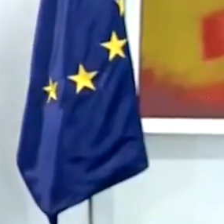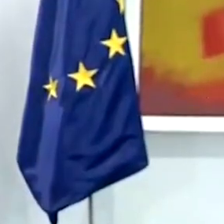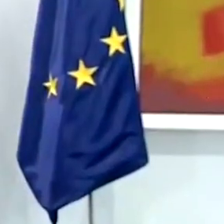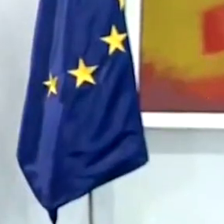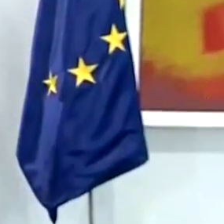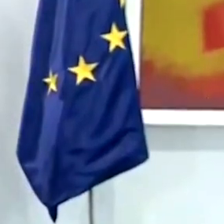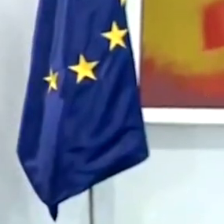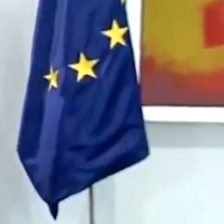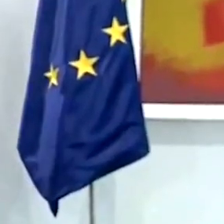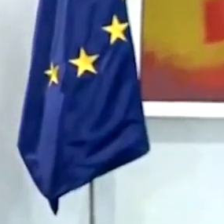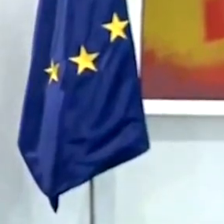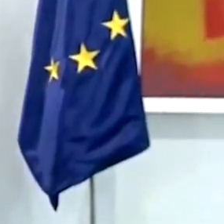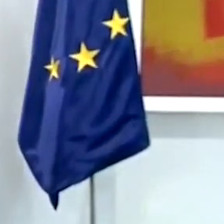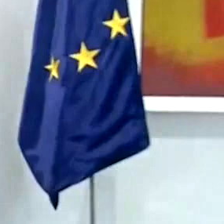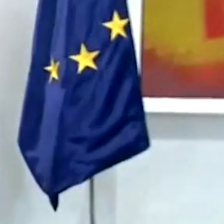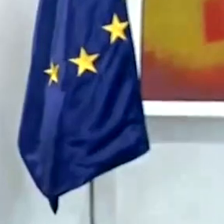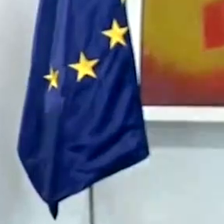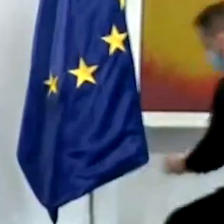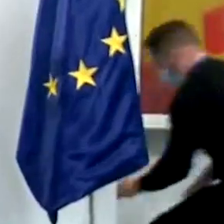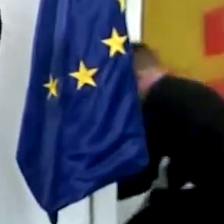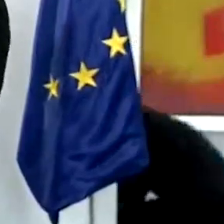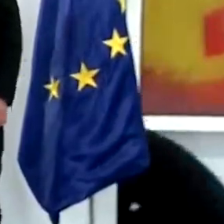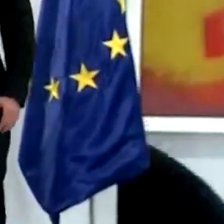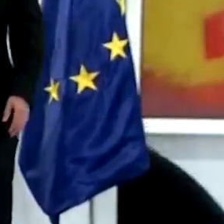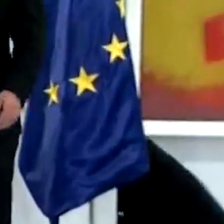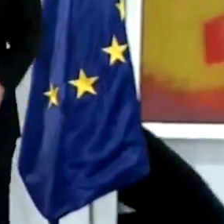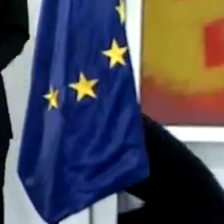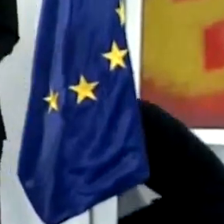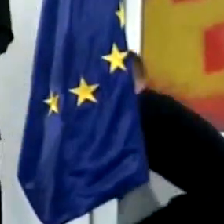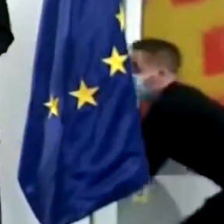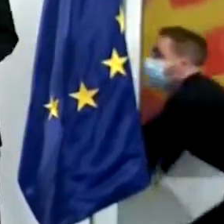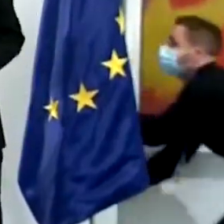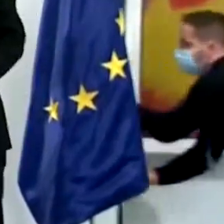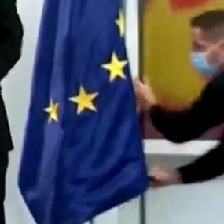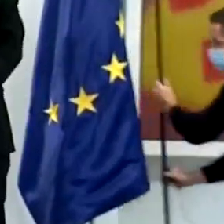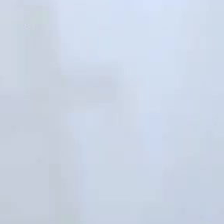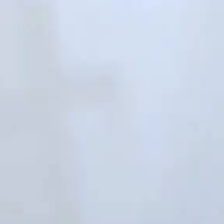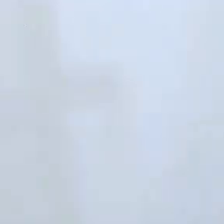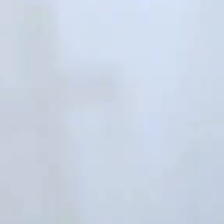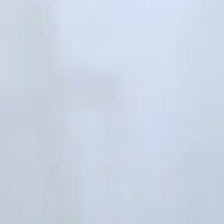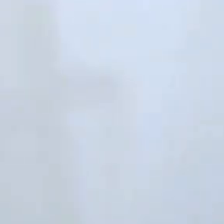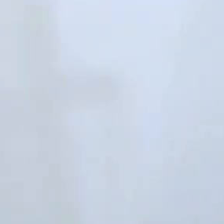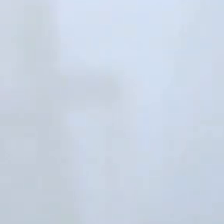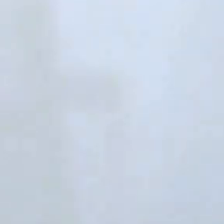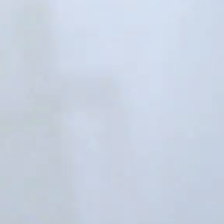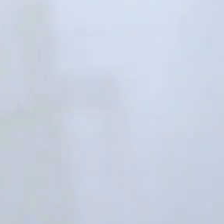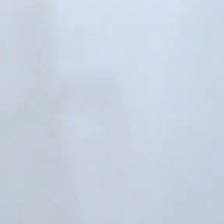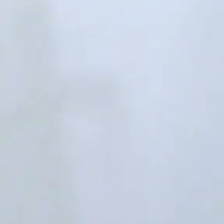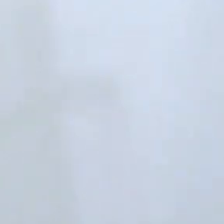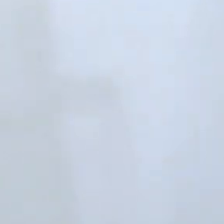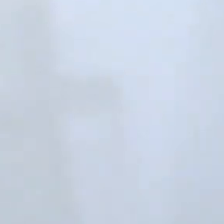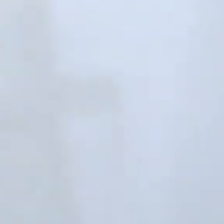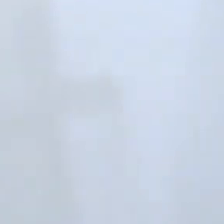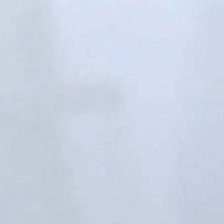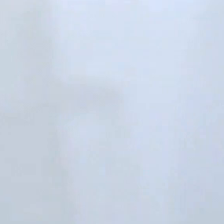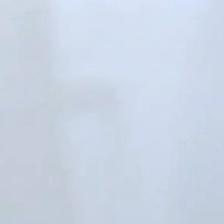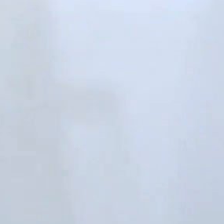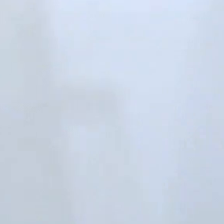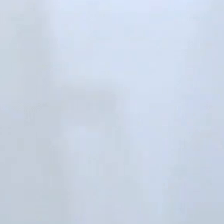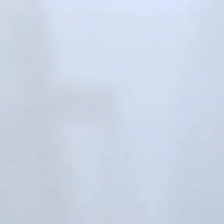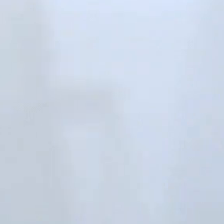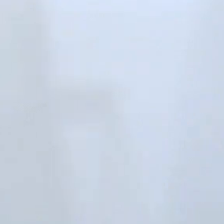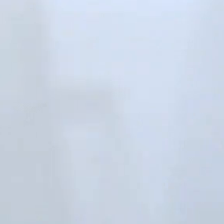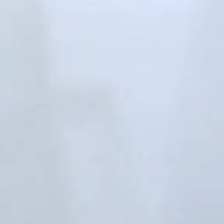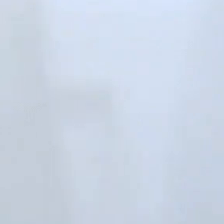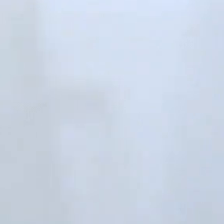de Ministros. El gobierno sube el impuesto de sociedades, de patrimonio para las grandes fortunas y el IRPF a las rentas más